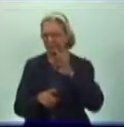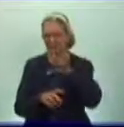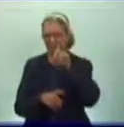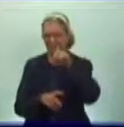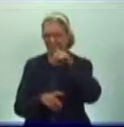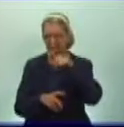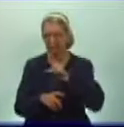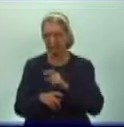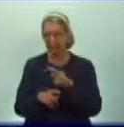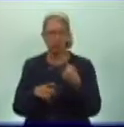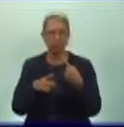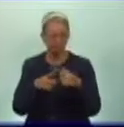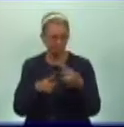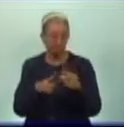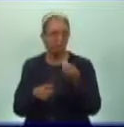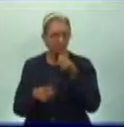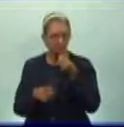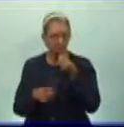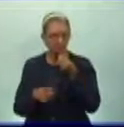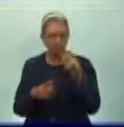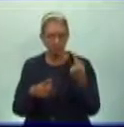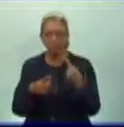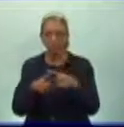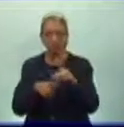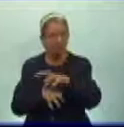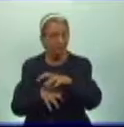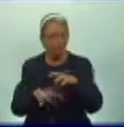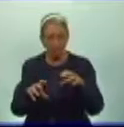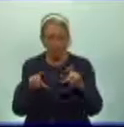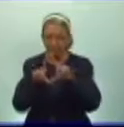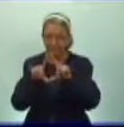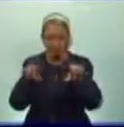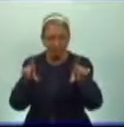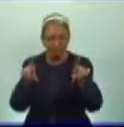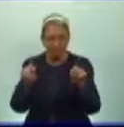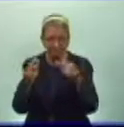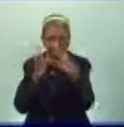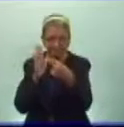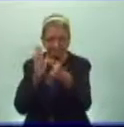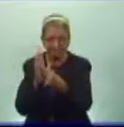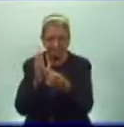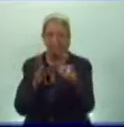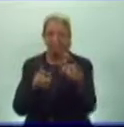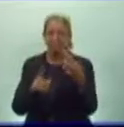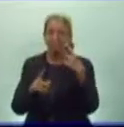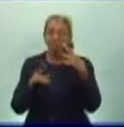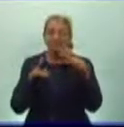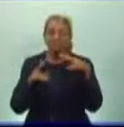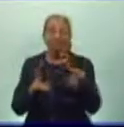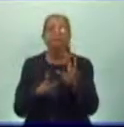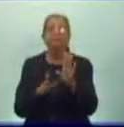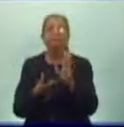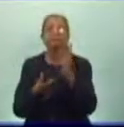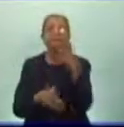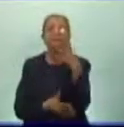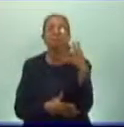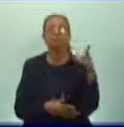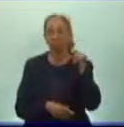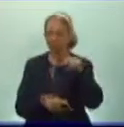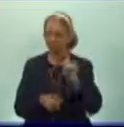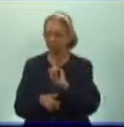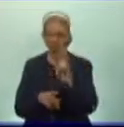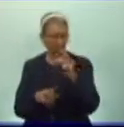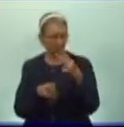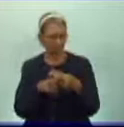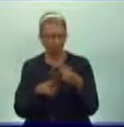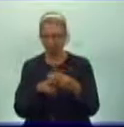otras. Ahí en la ilustración aparecen otros animales que también viven en el bosque, pero estos otros animales no se mencionan en la